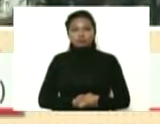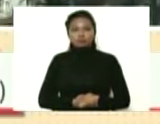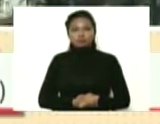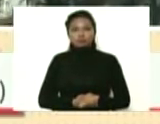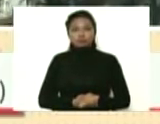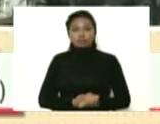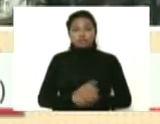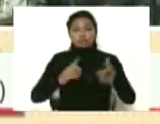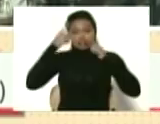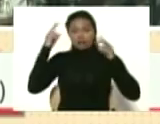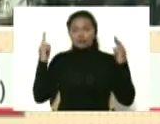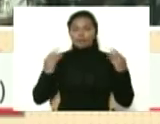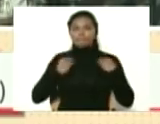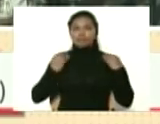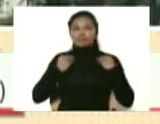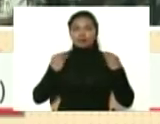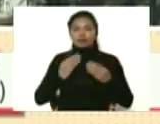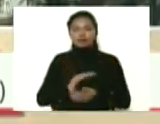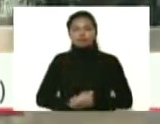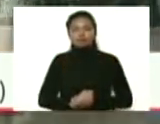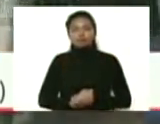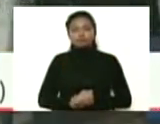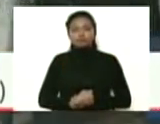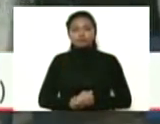Chávez vive.